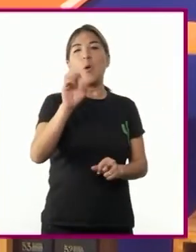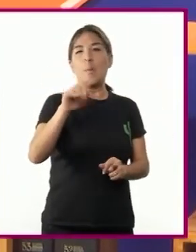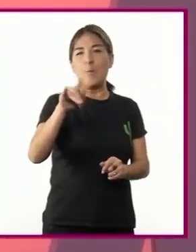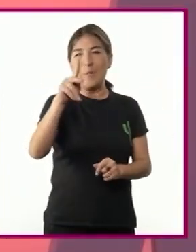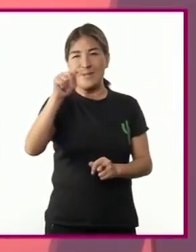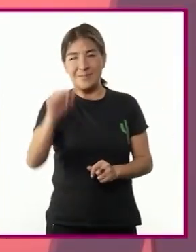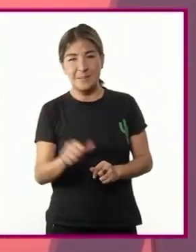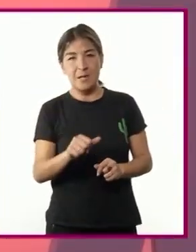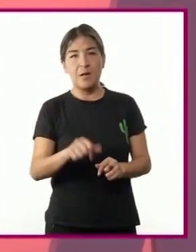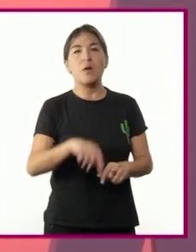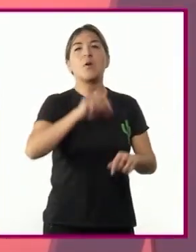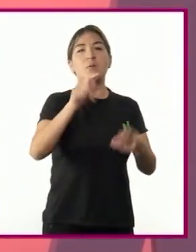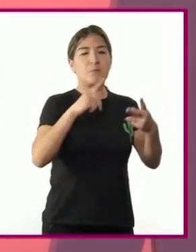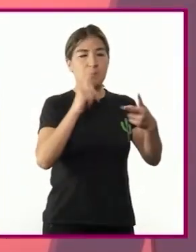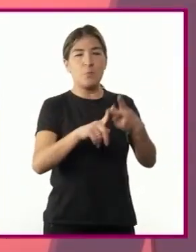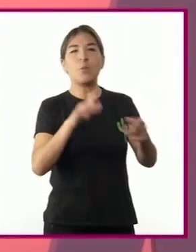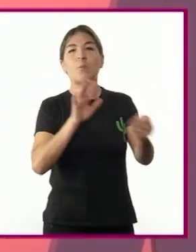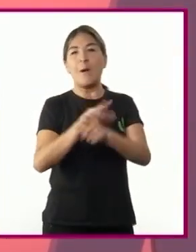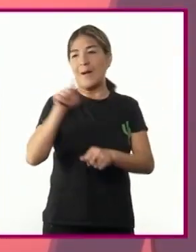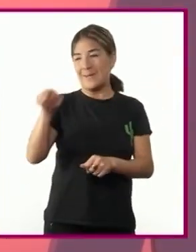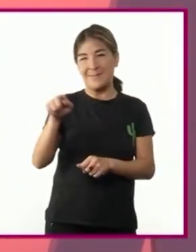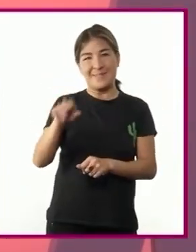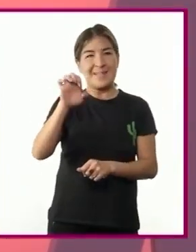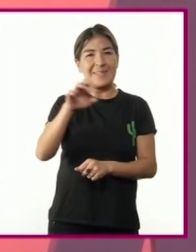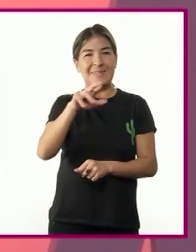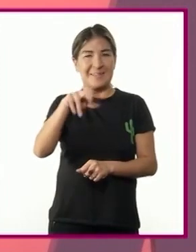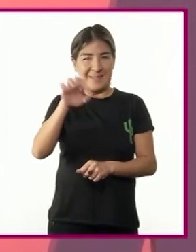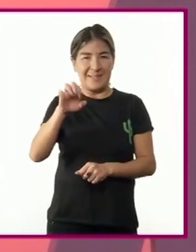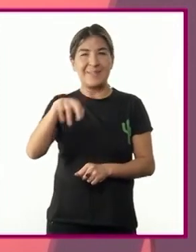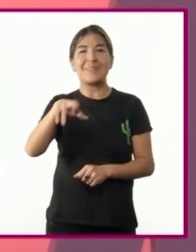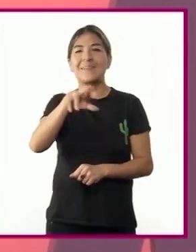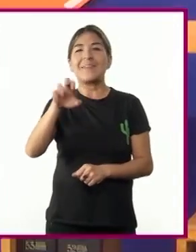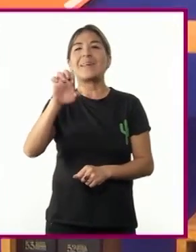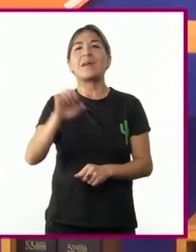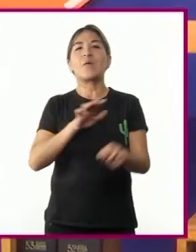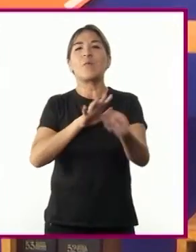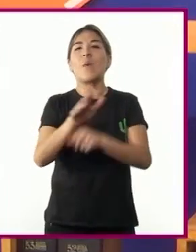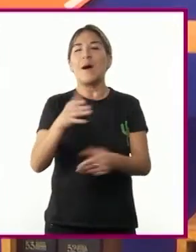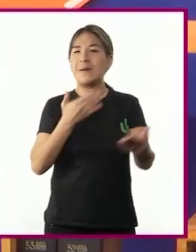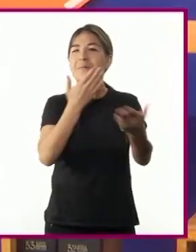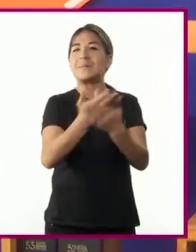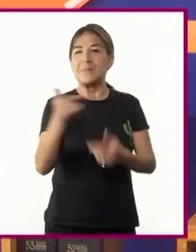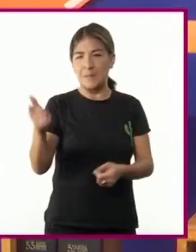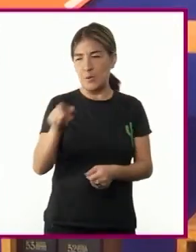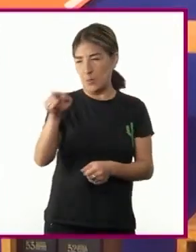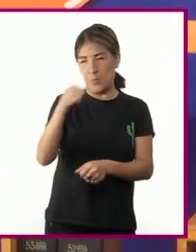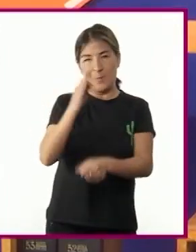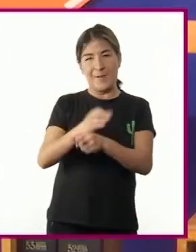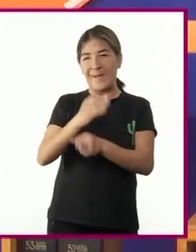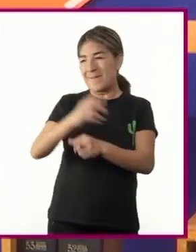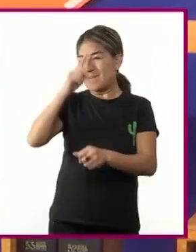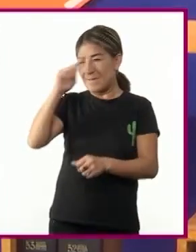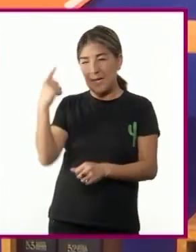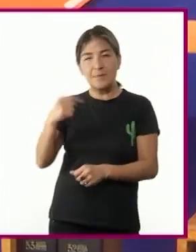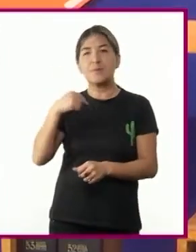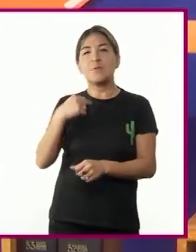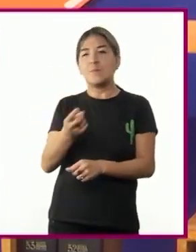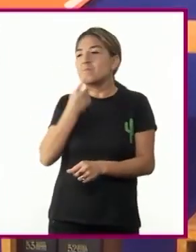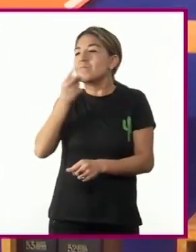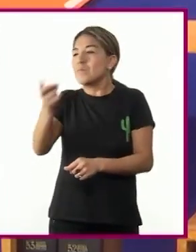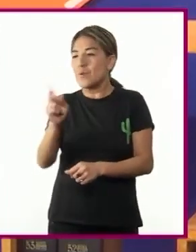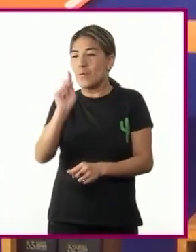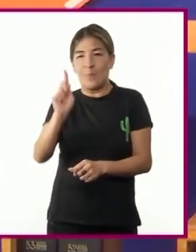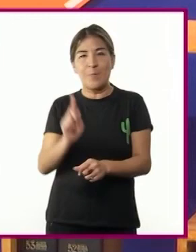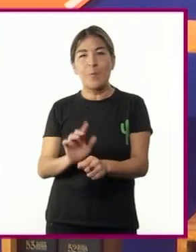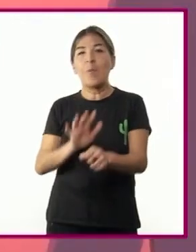leímos y la propuesta que nos haga Enrique. Para que te sea más fácil, te voy a decir